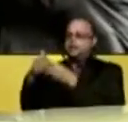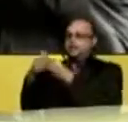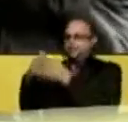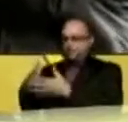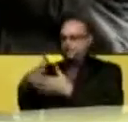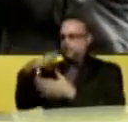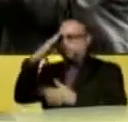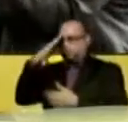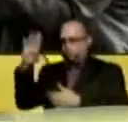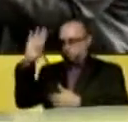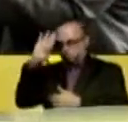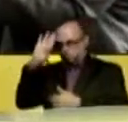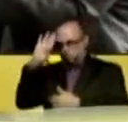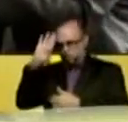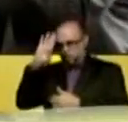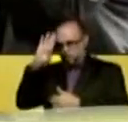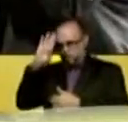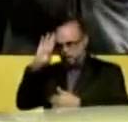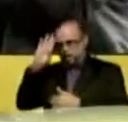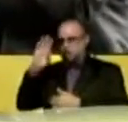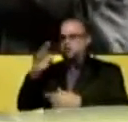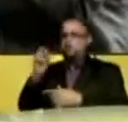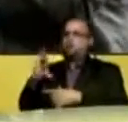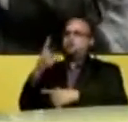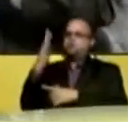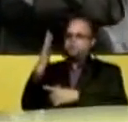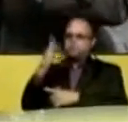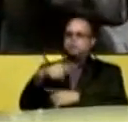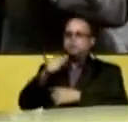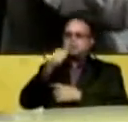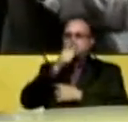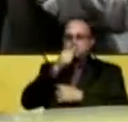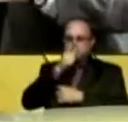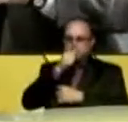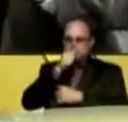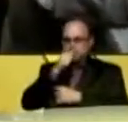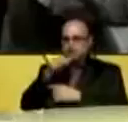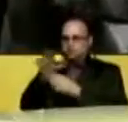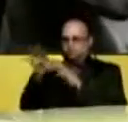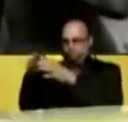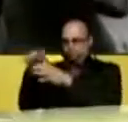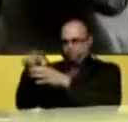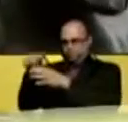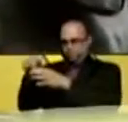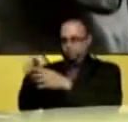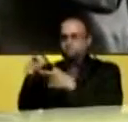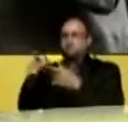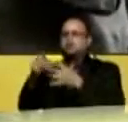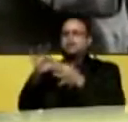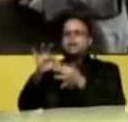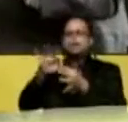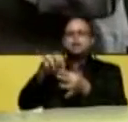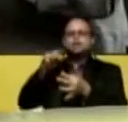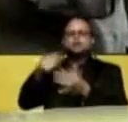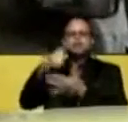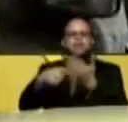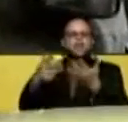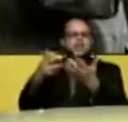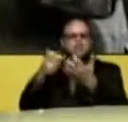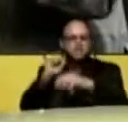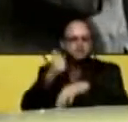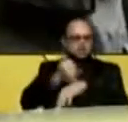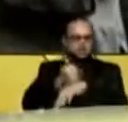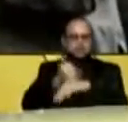popular democrático del partido progresista en el sector privado con relación a lo que se quiere impulsar en los eeuu para